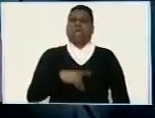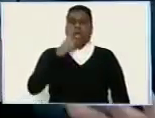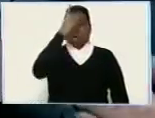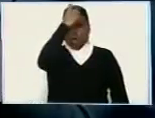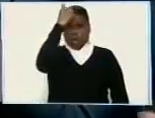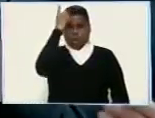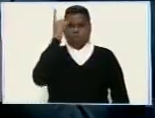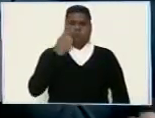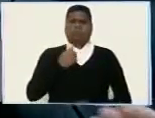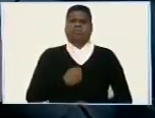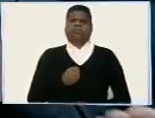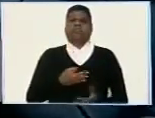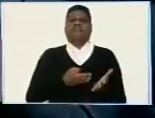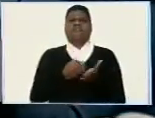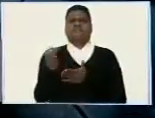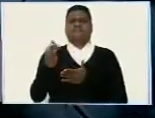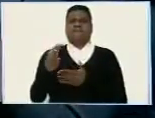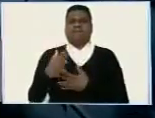incólume, leal,